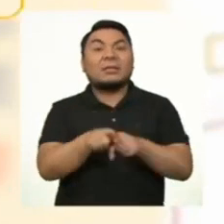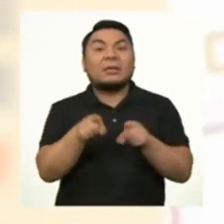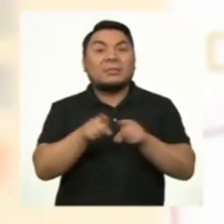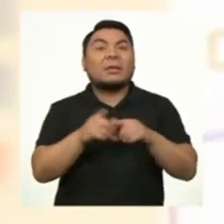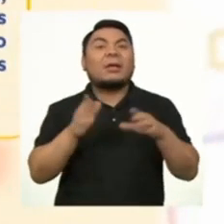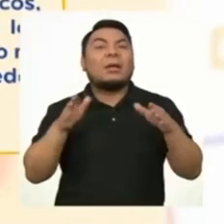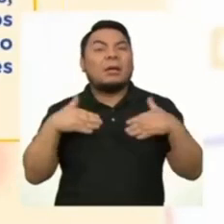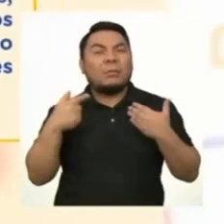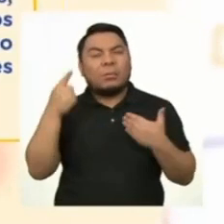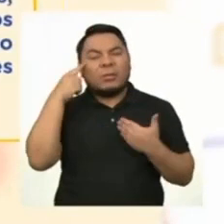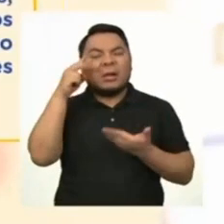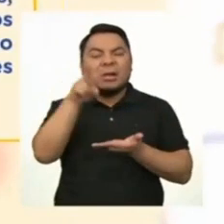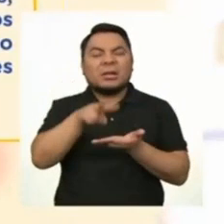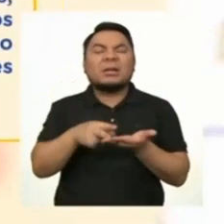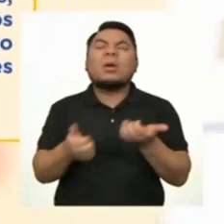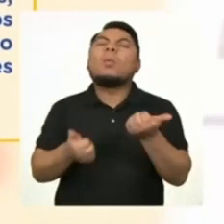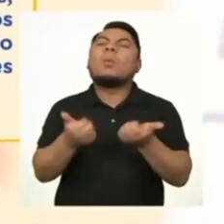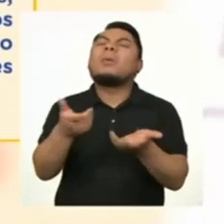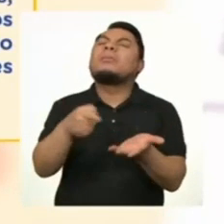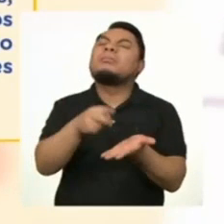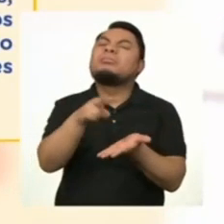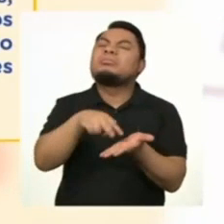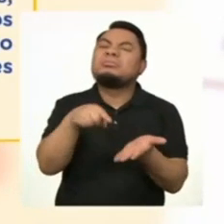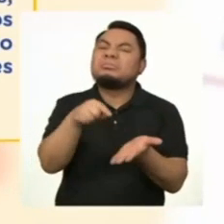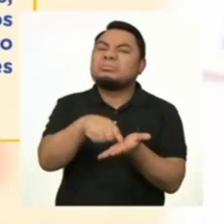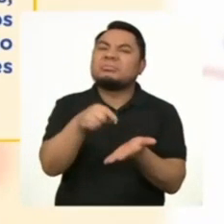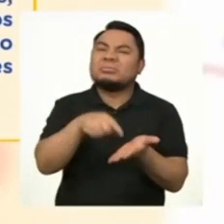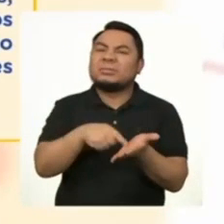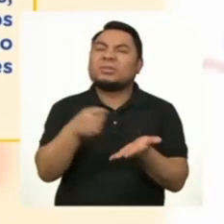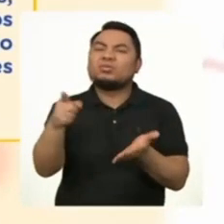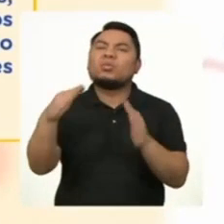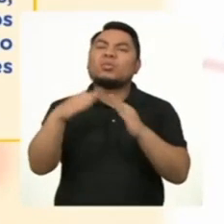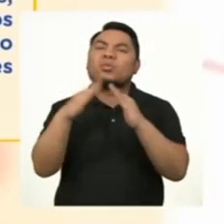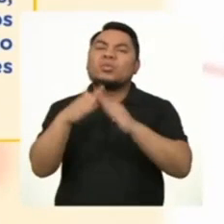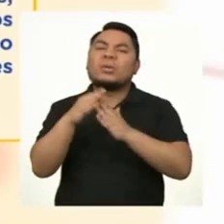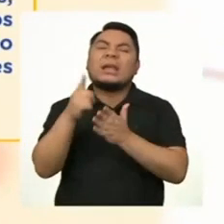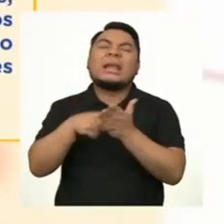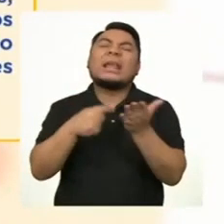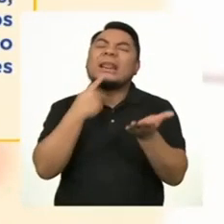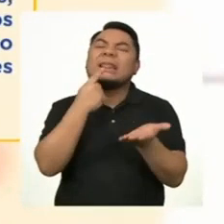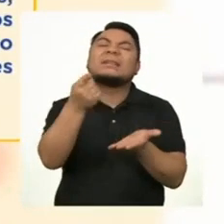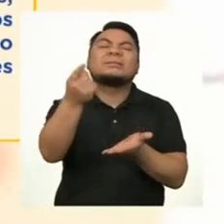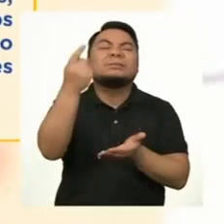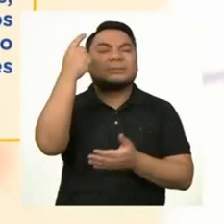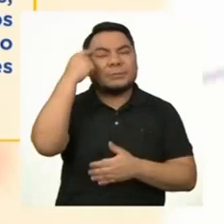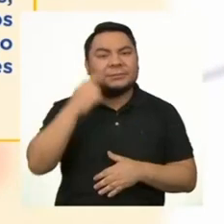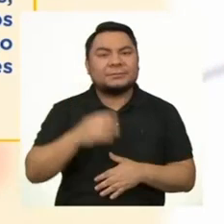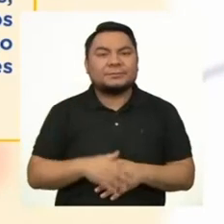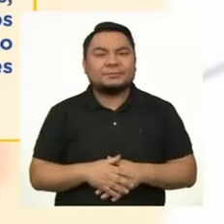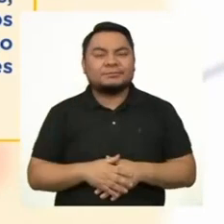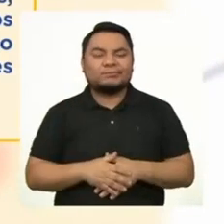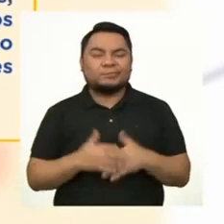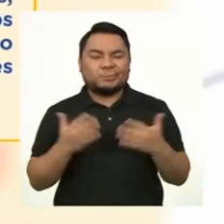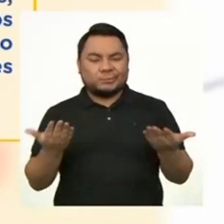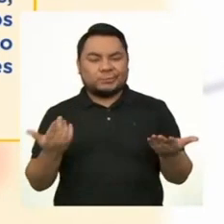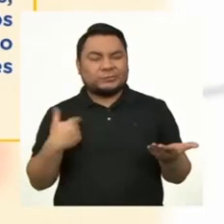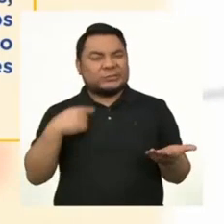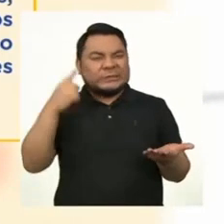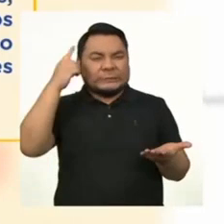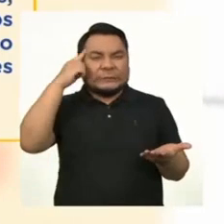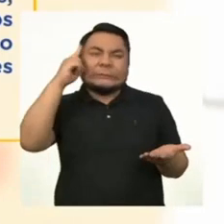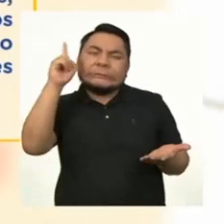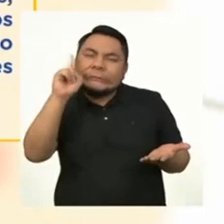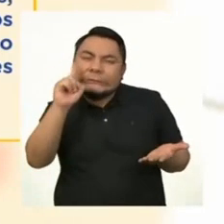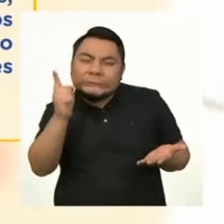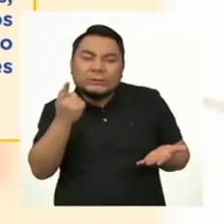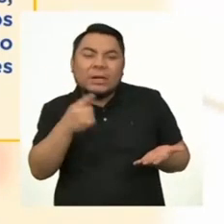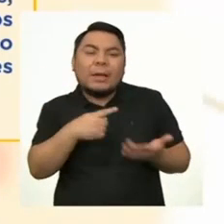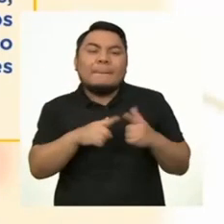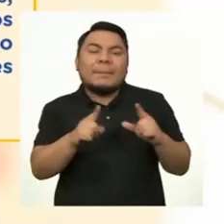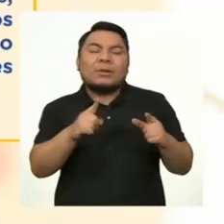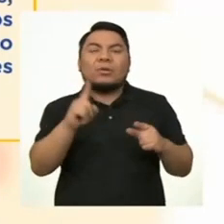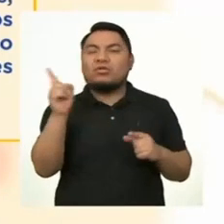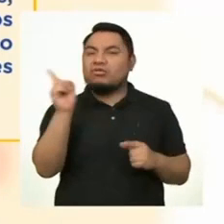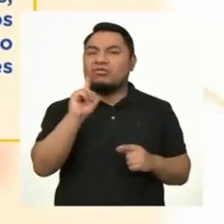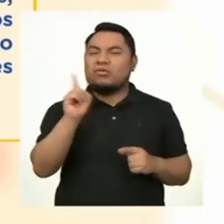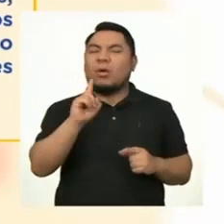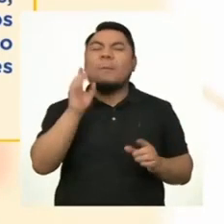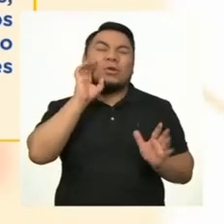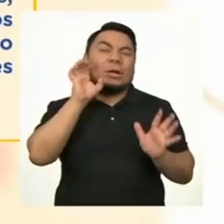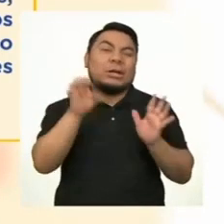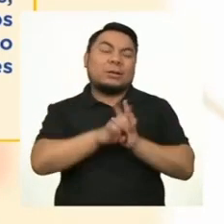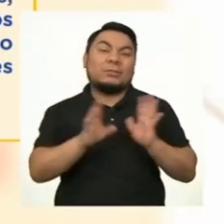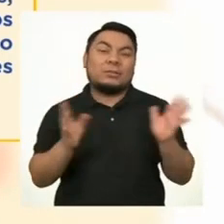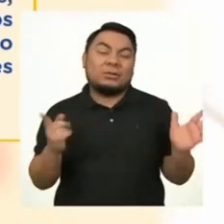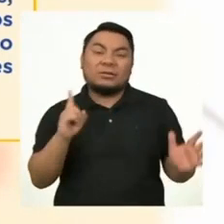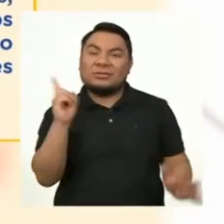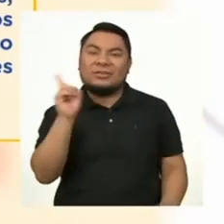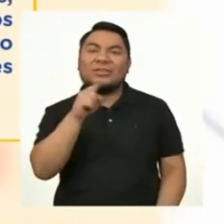tipo de texto es? ¿Qué dicen en sus casas? No sé qué tipo es, pero sí sé cuál no es.